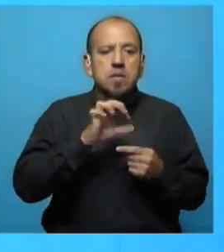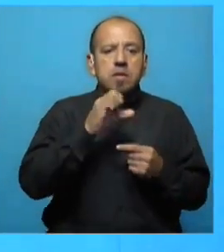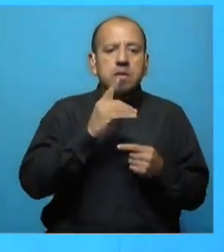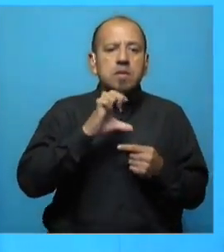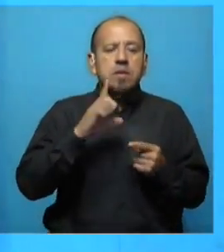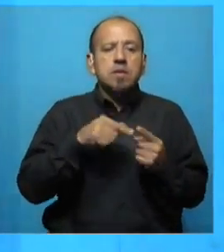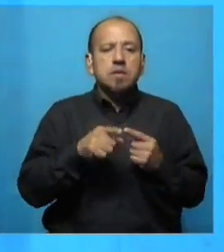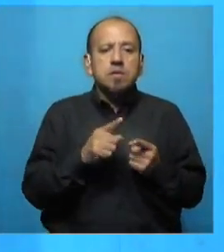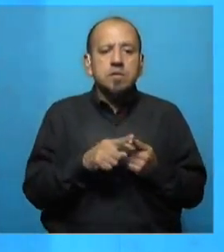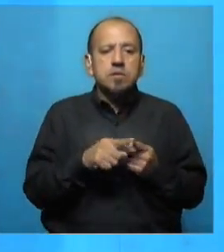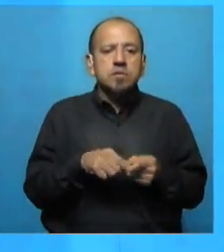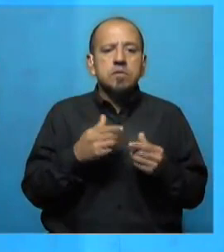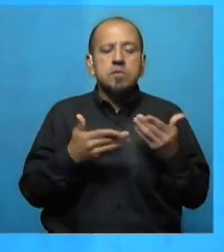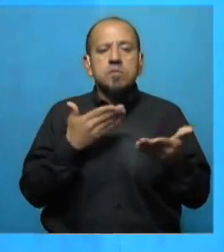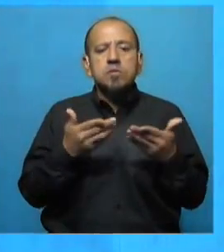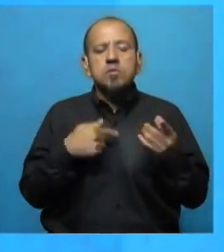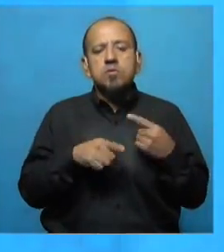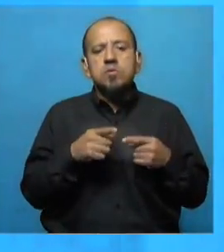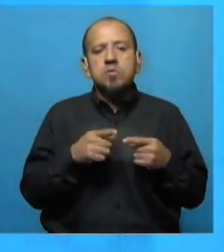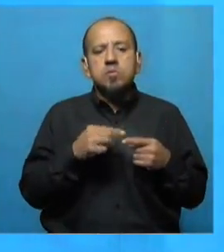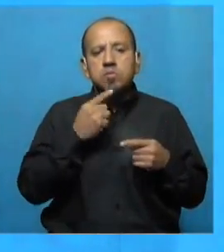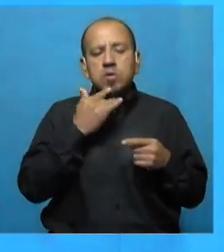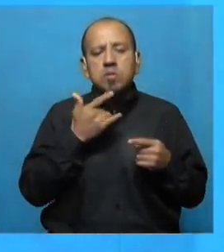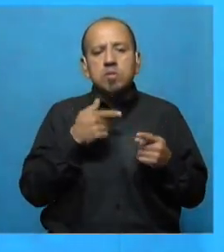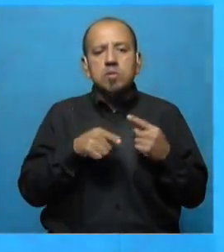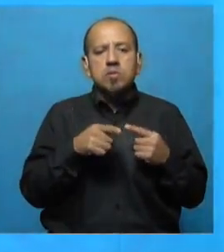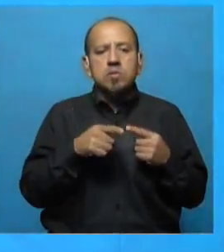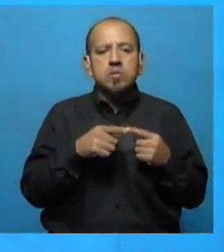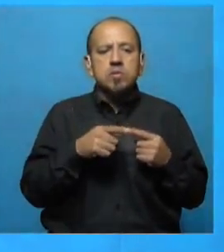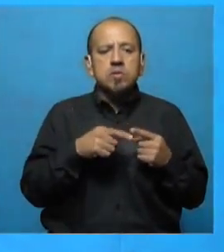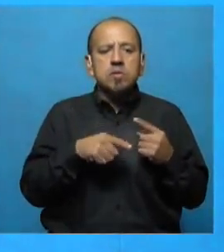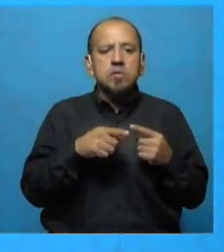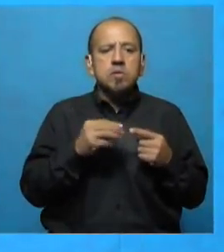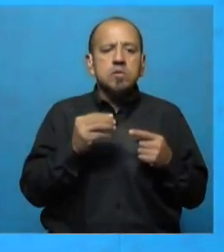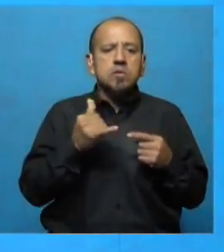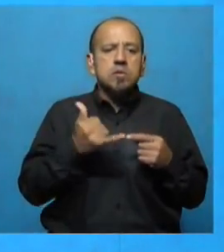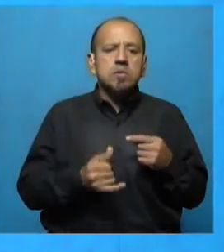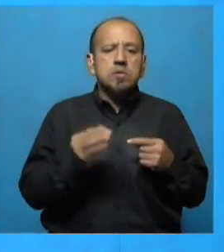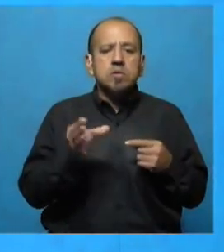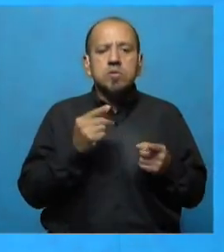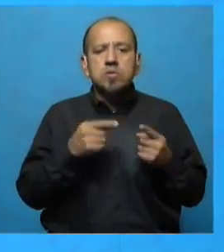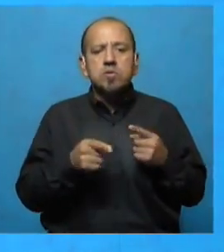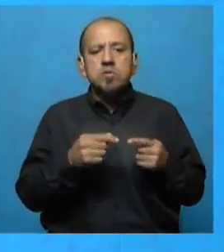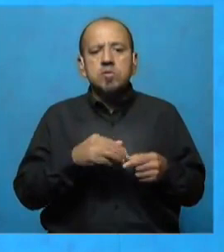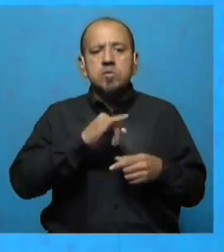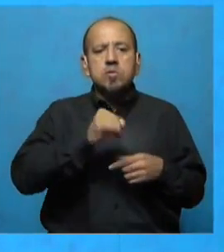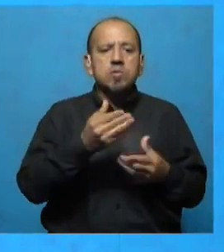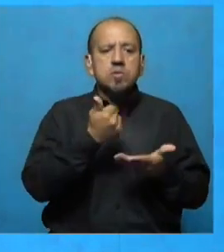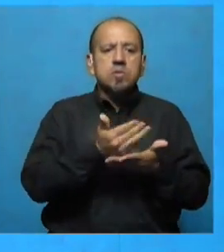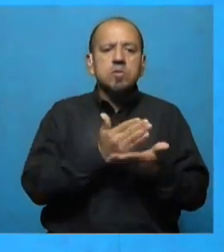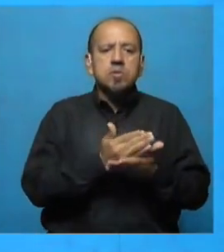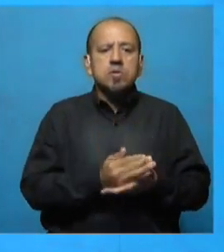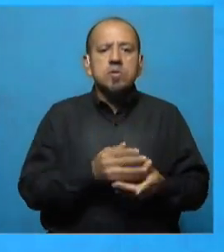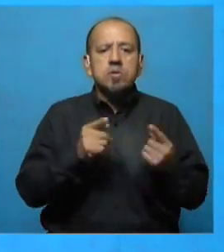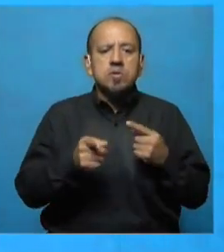las cosas que me molesta o que me molesta en su momento fue que el tipo teniendo todas las herramientas a disposición en la junta de lugares